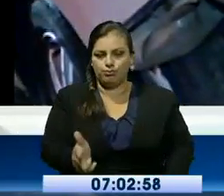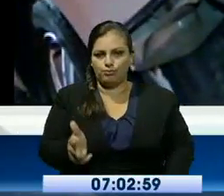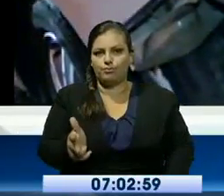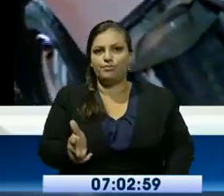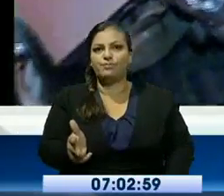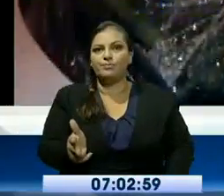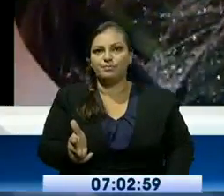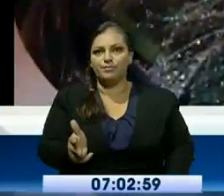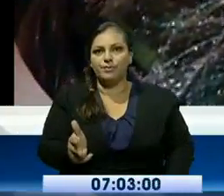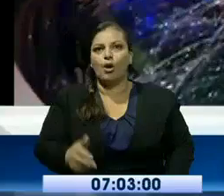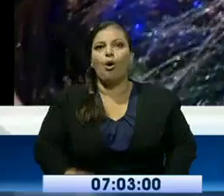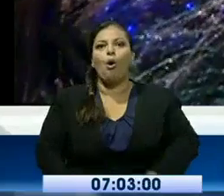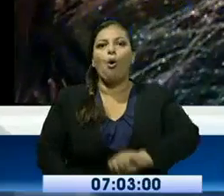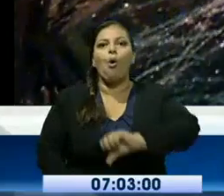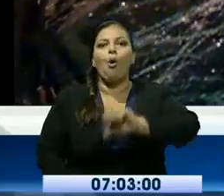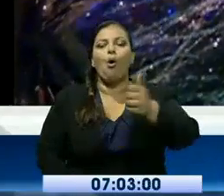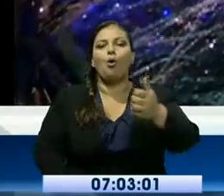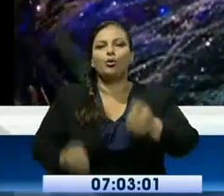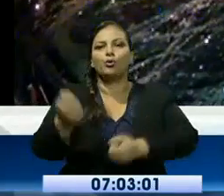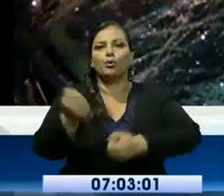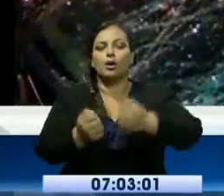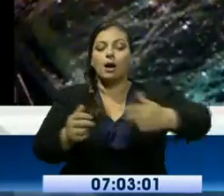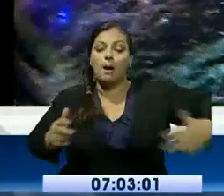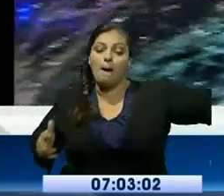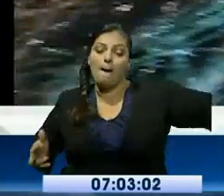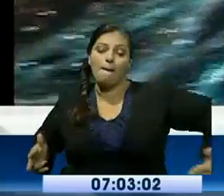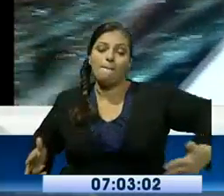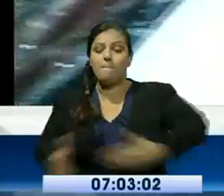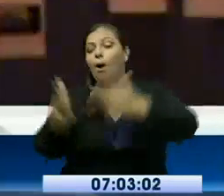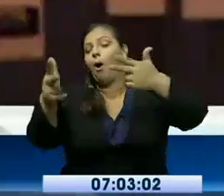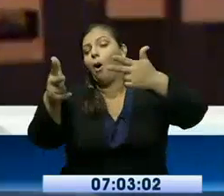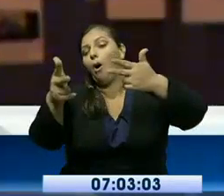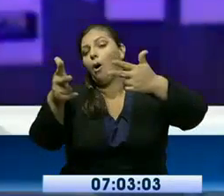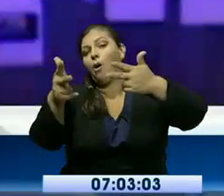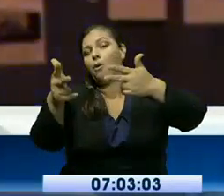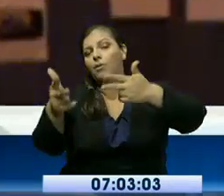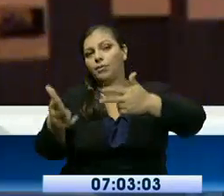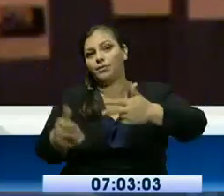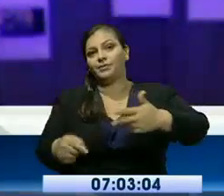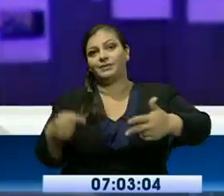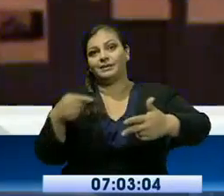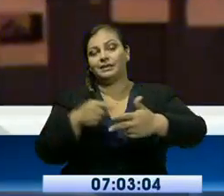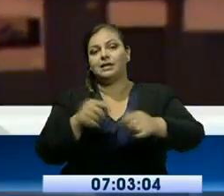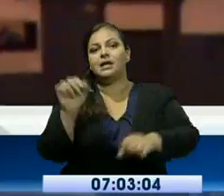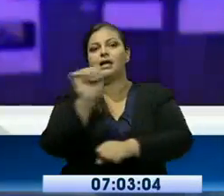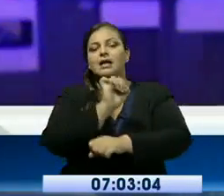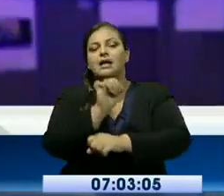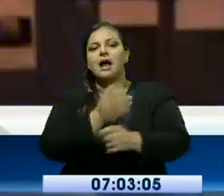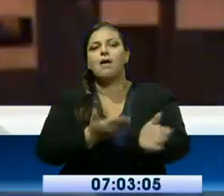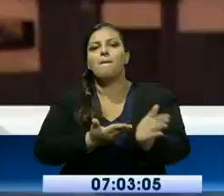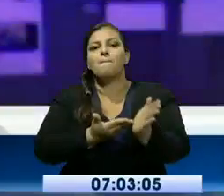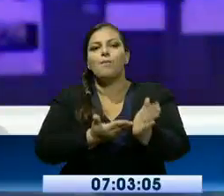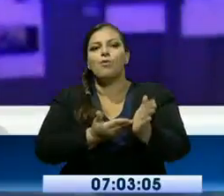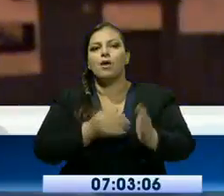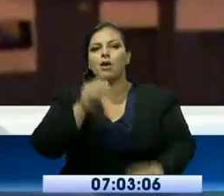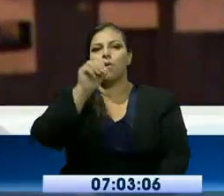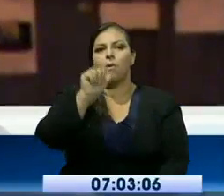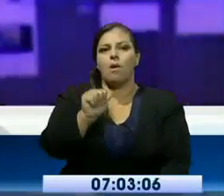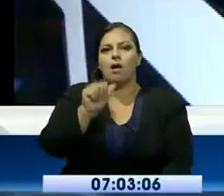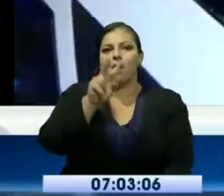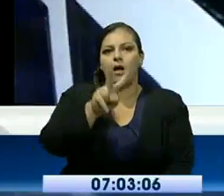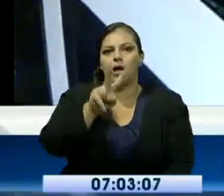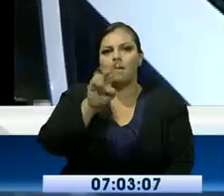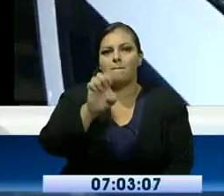no hay la vuelta y ya el vehículo este vehículo en la veo que está aquí estaba lo que es por debajo de la de la